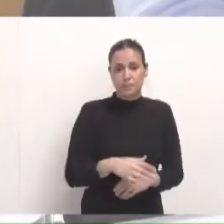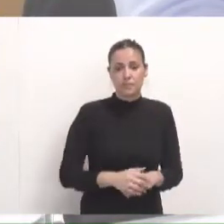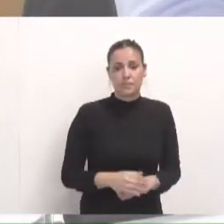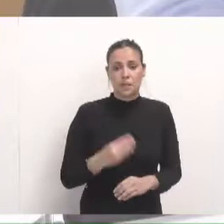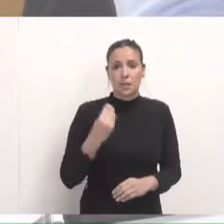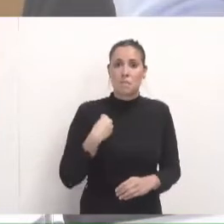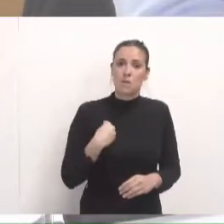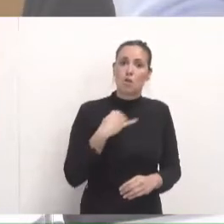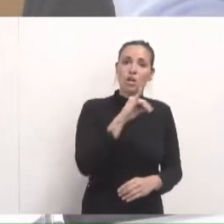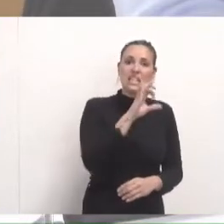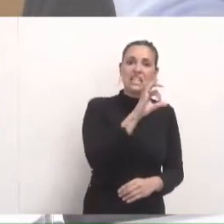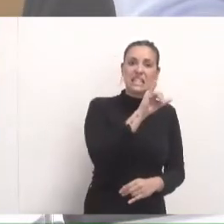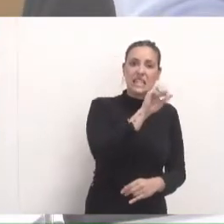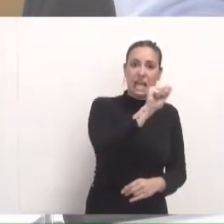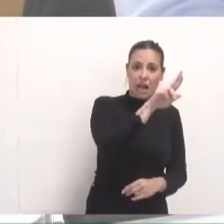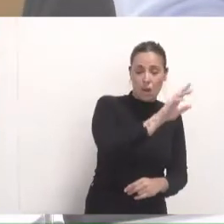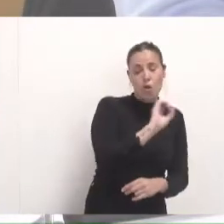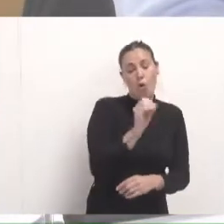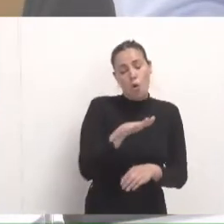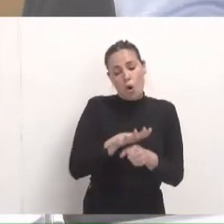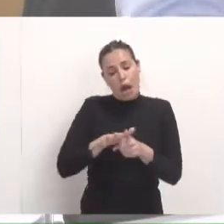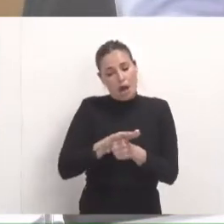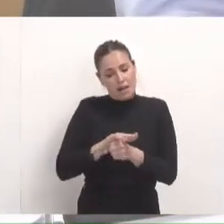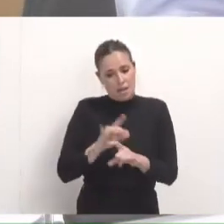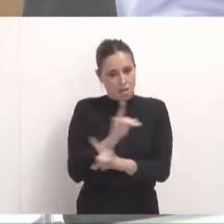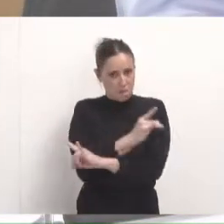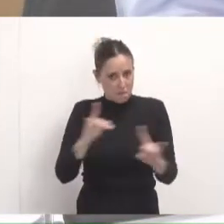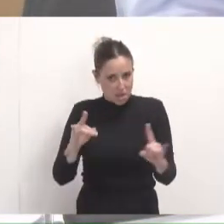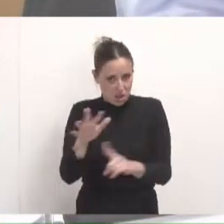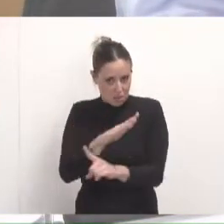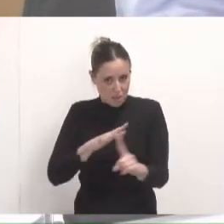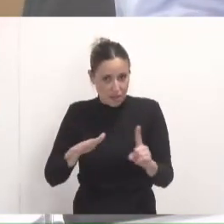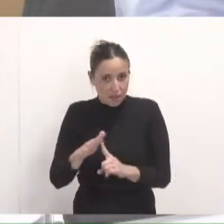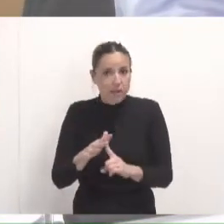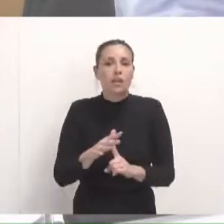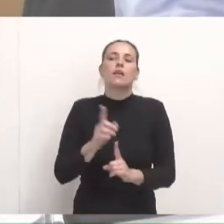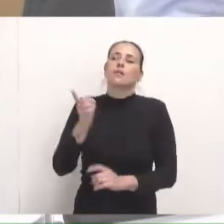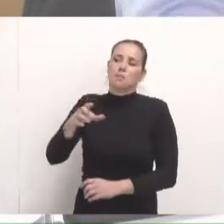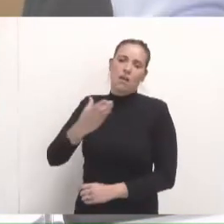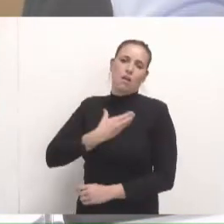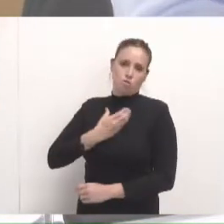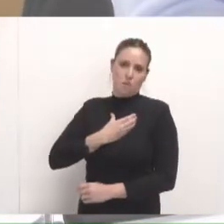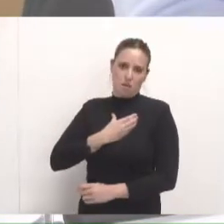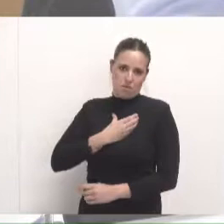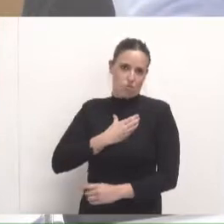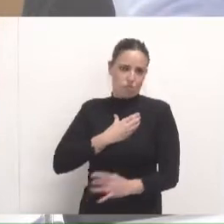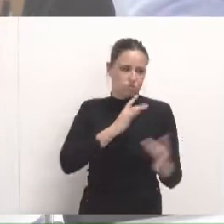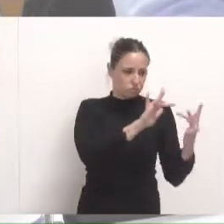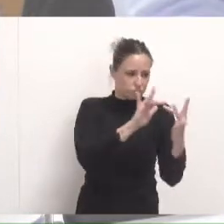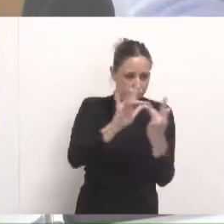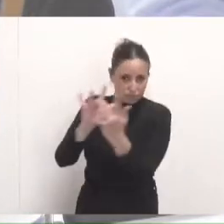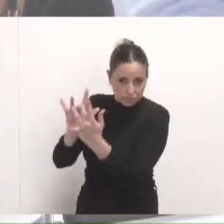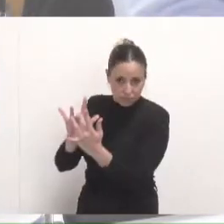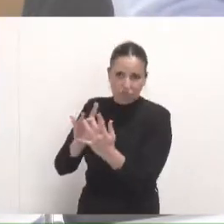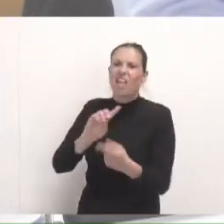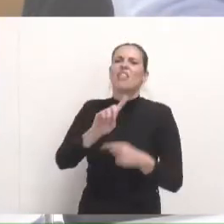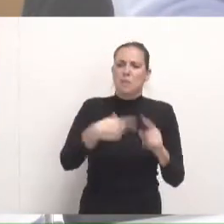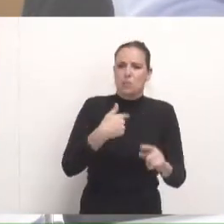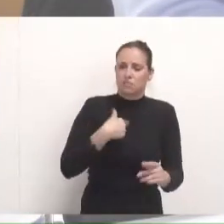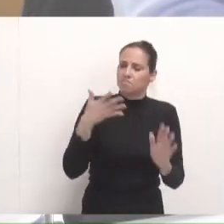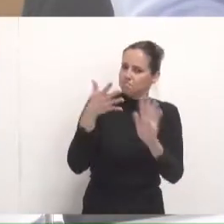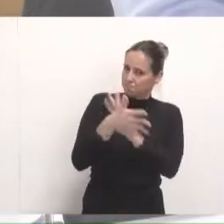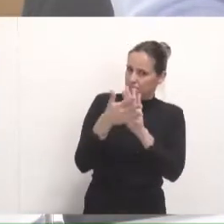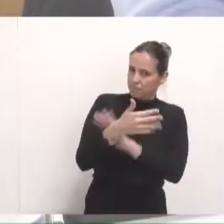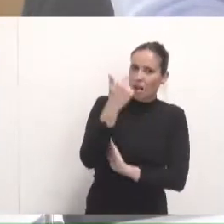con el ICIA, como con el área de medio ambiente, como con los ayuntamientos. Ya después ya explicaré, digamos, cuáles son